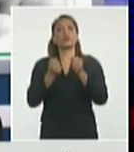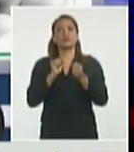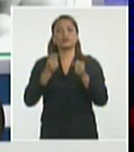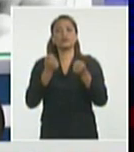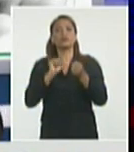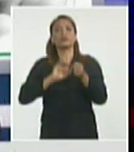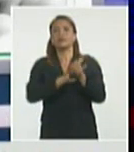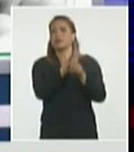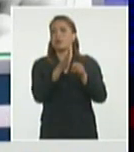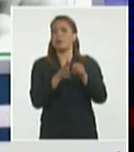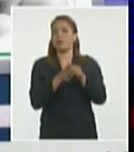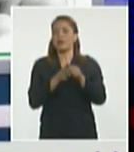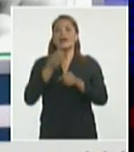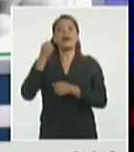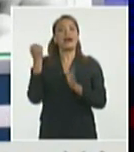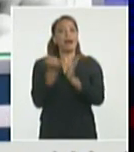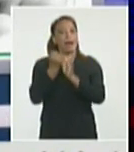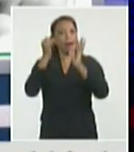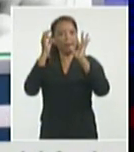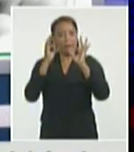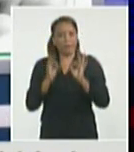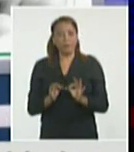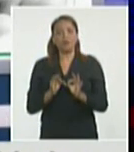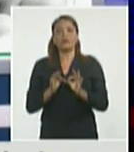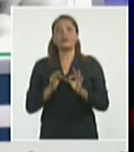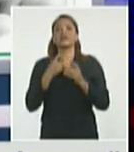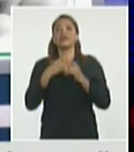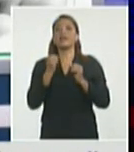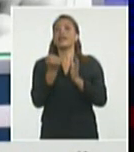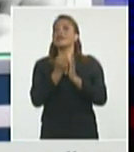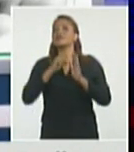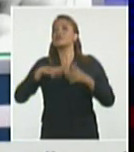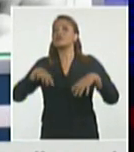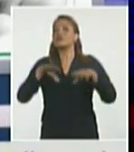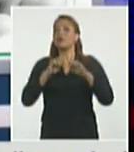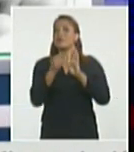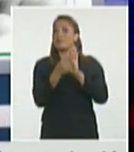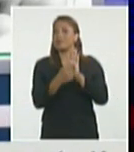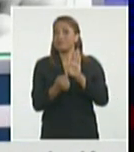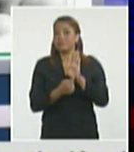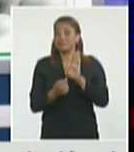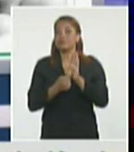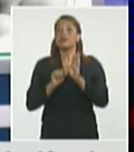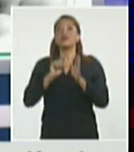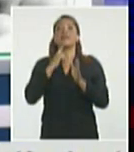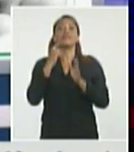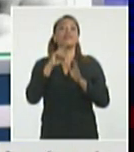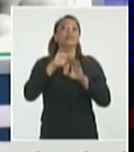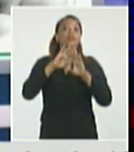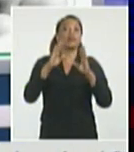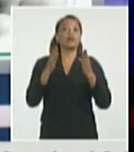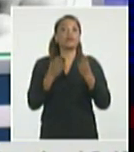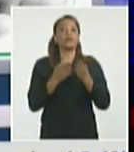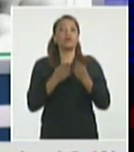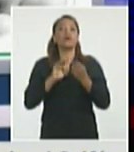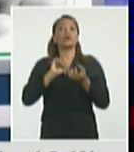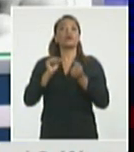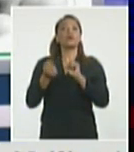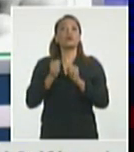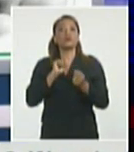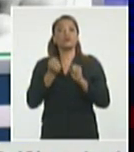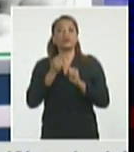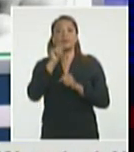COVID-19 aprobó la actualización del protocolo para el diagnóstico y manejo clínico de pacientes